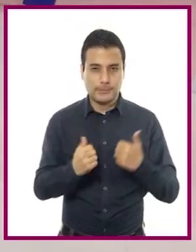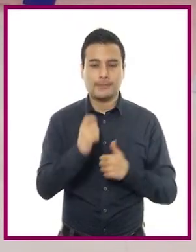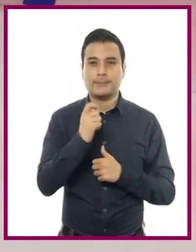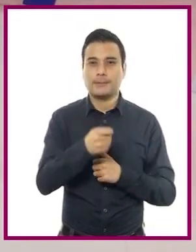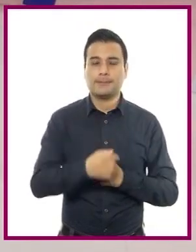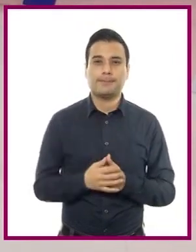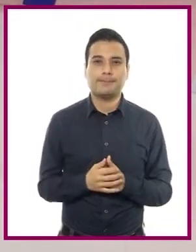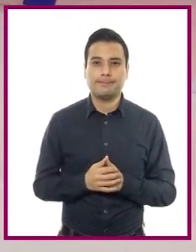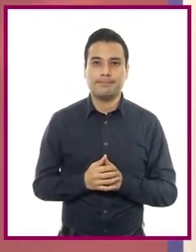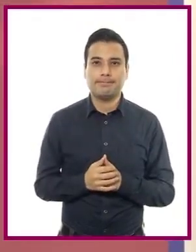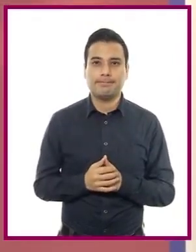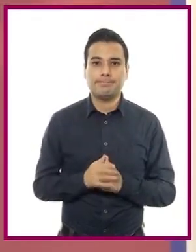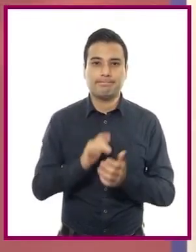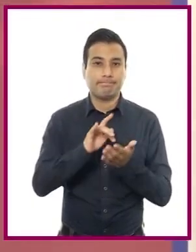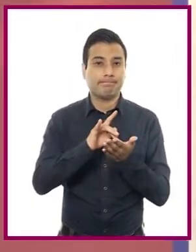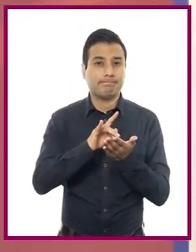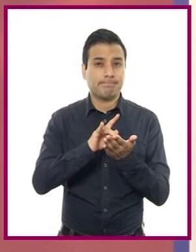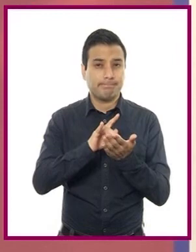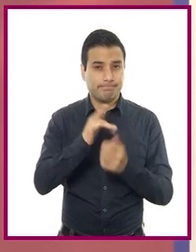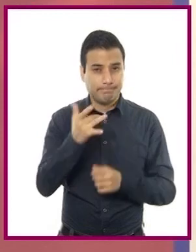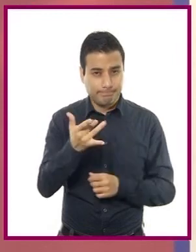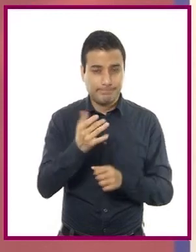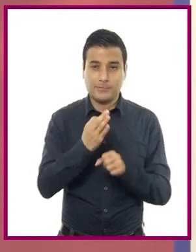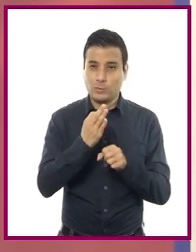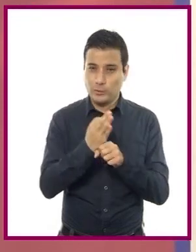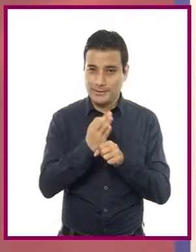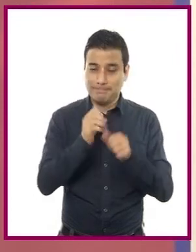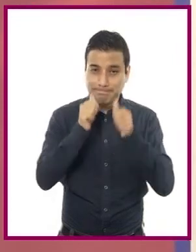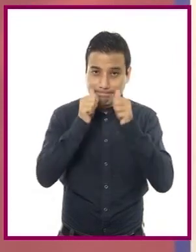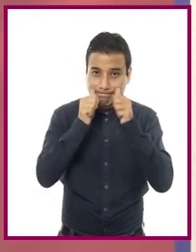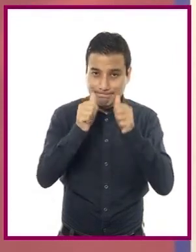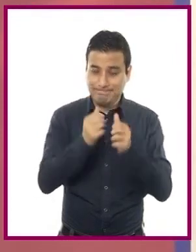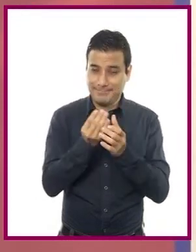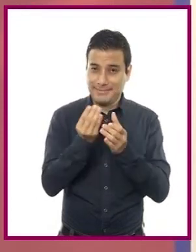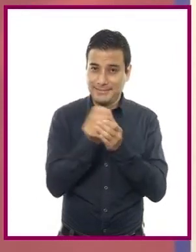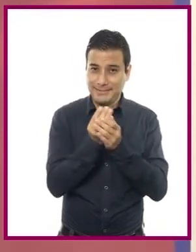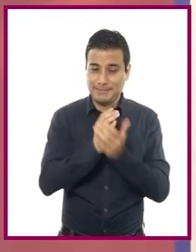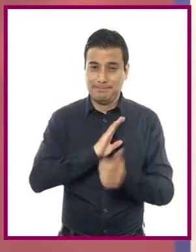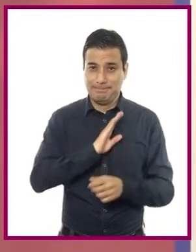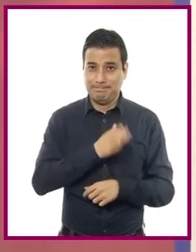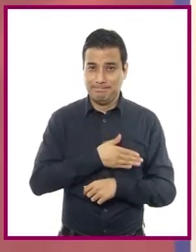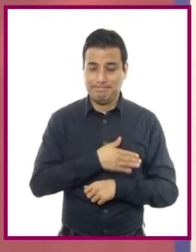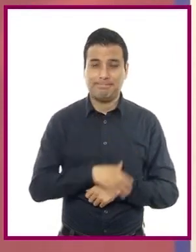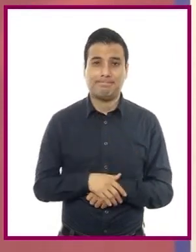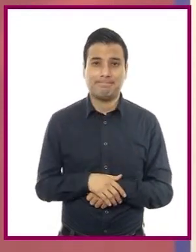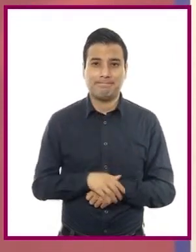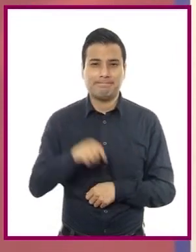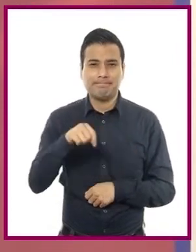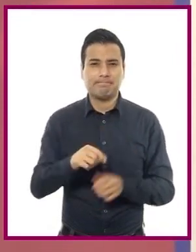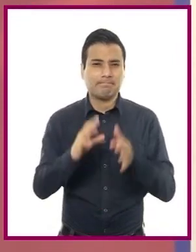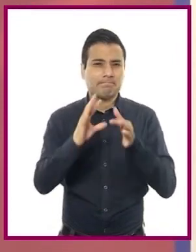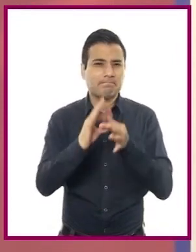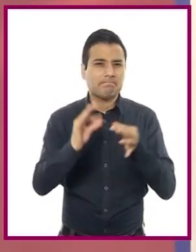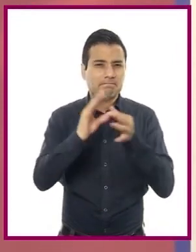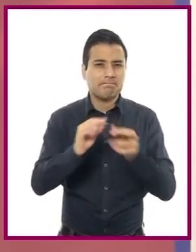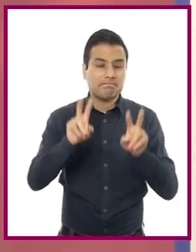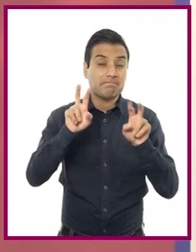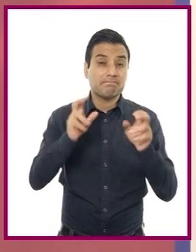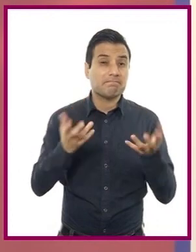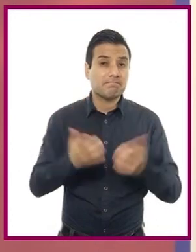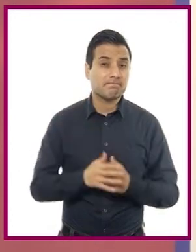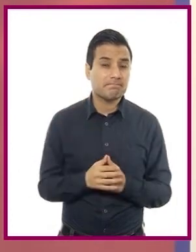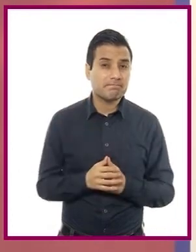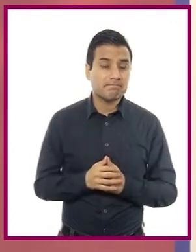poema. Gracias por compartir con nosotros esta sesión de lengua materna, en la que hemos compartido